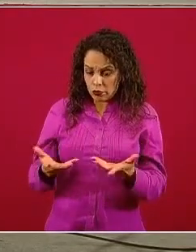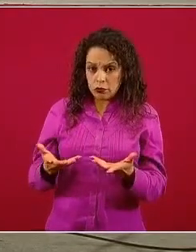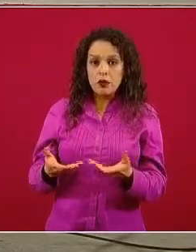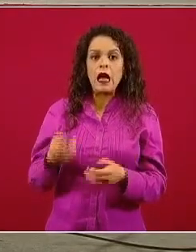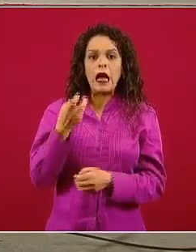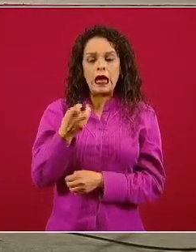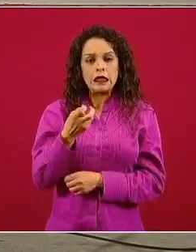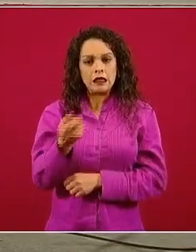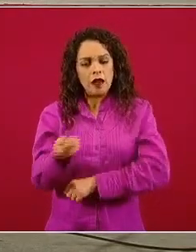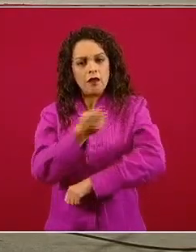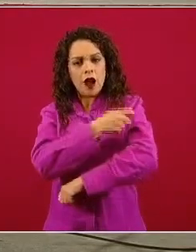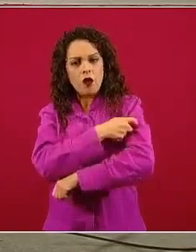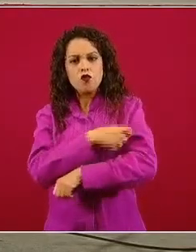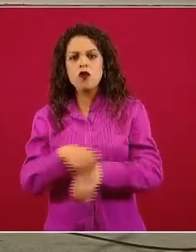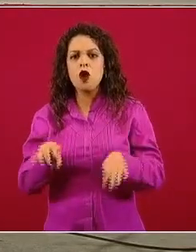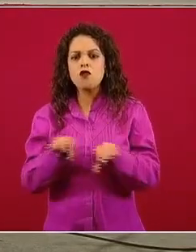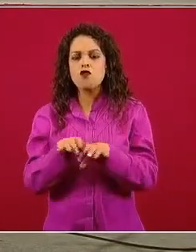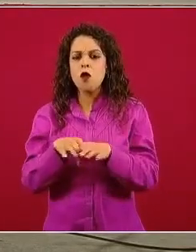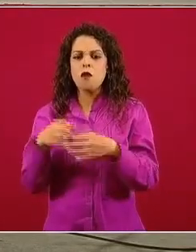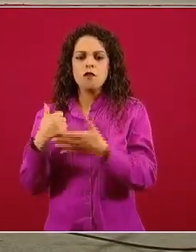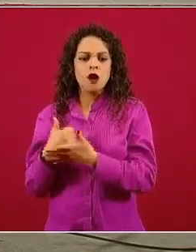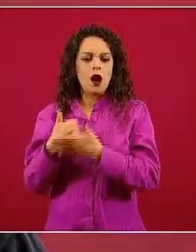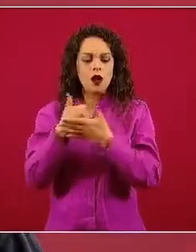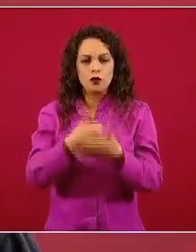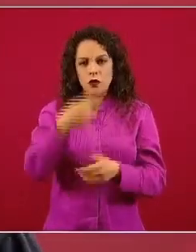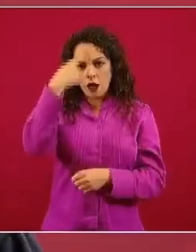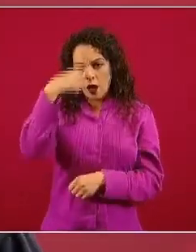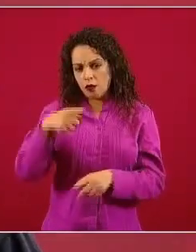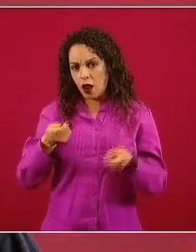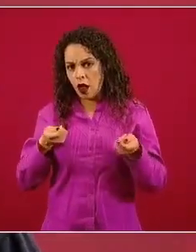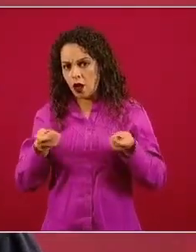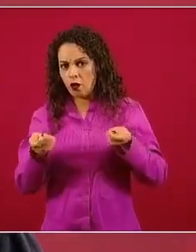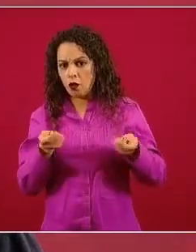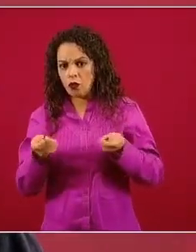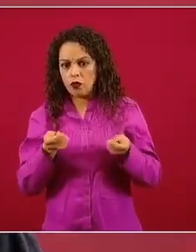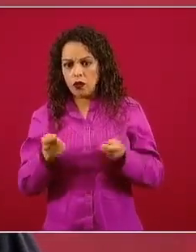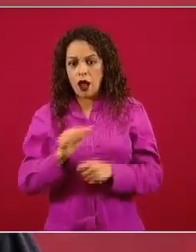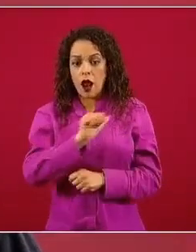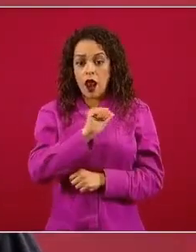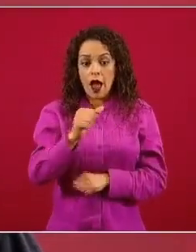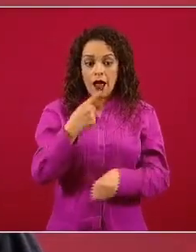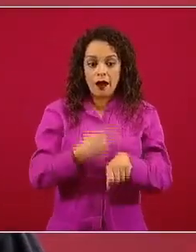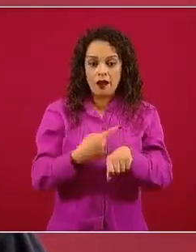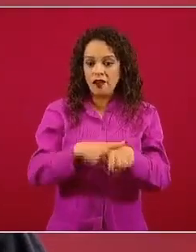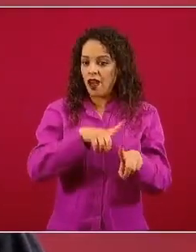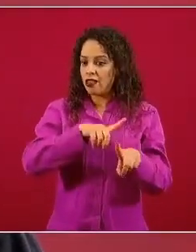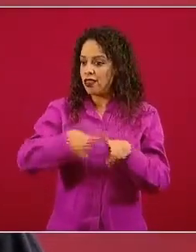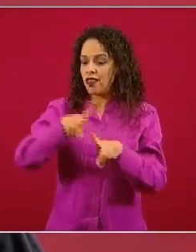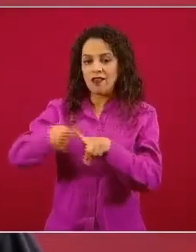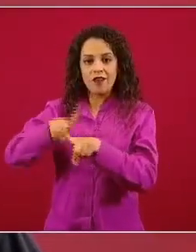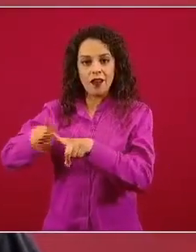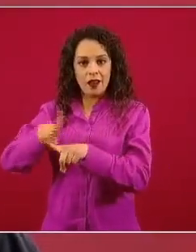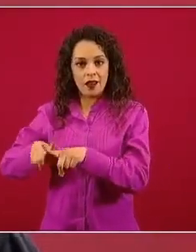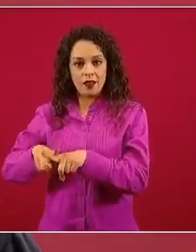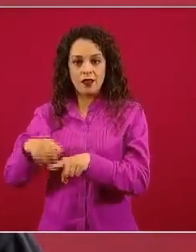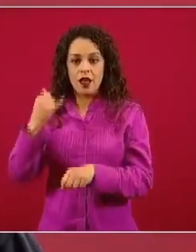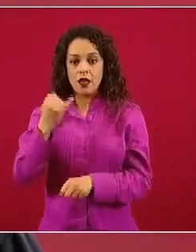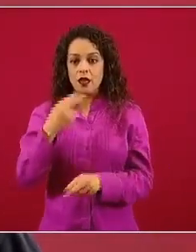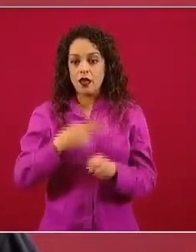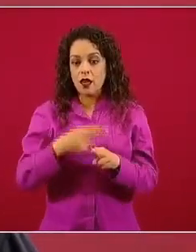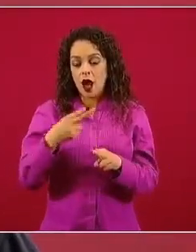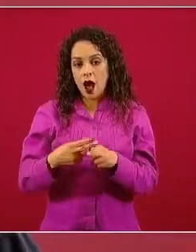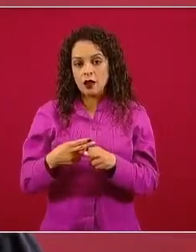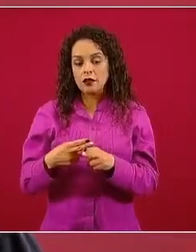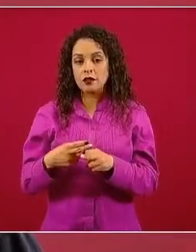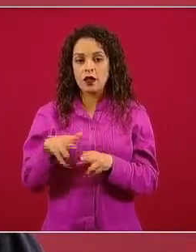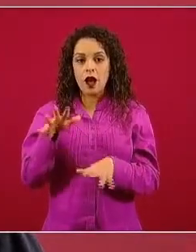han contribuido en un momento determinado al control de diferentes enfermedades, inclusive en algún caso específico